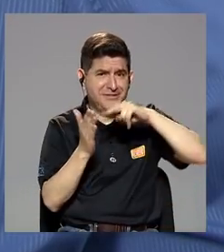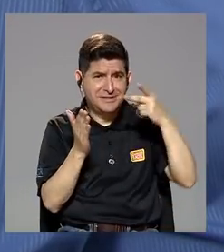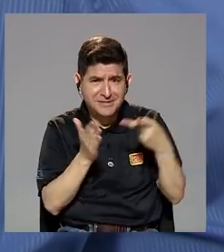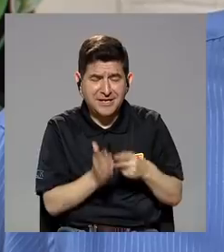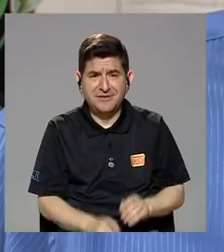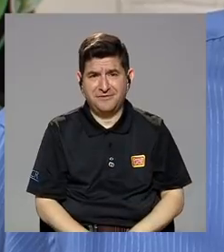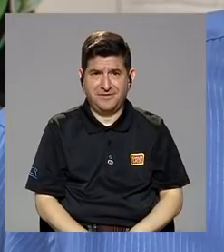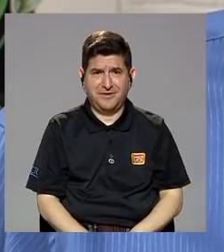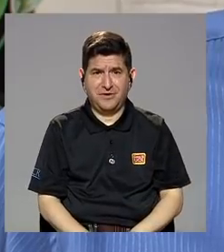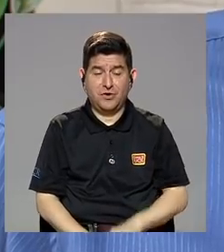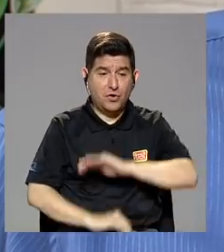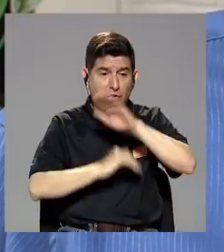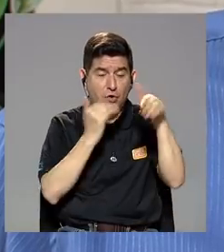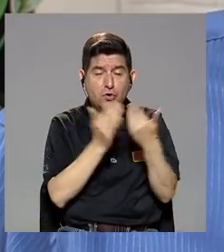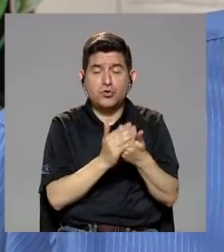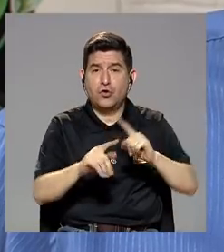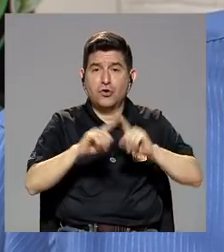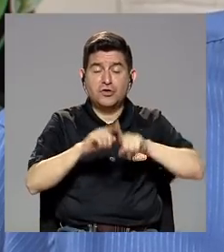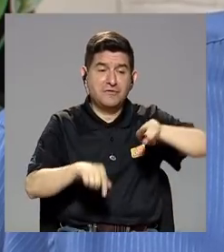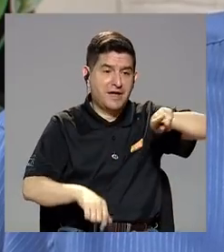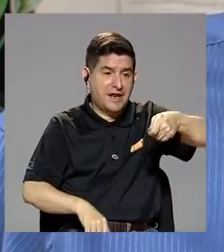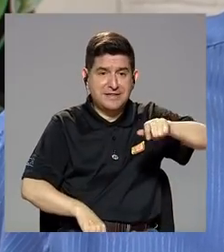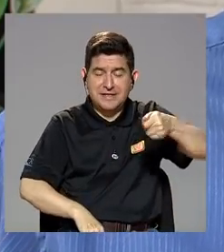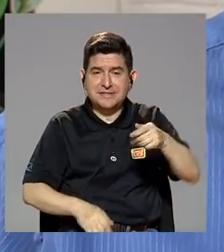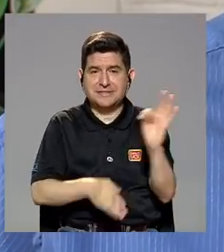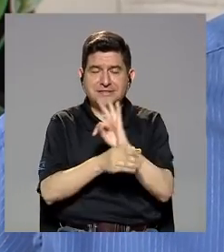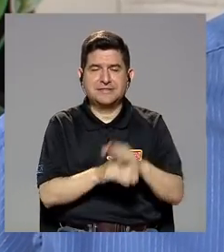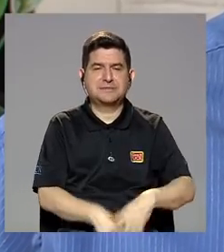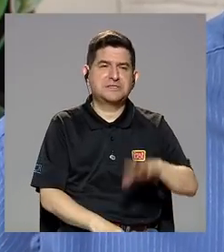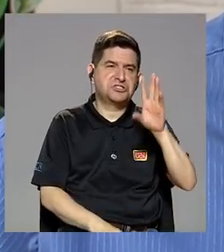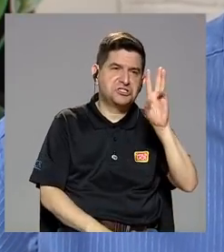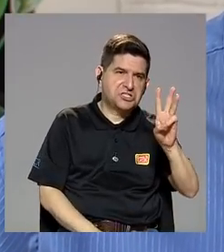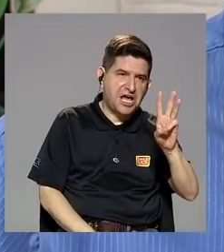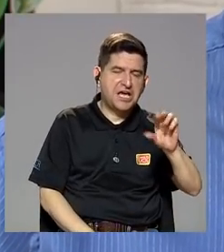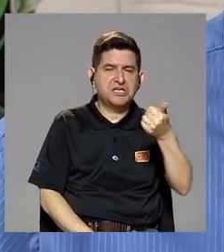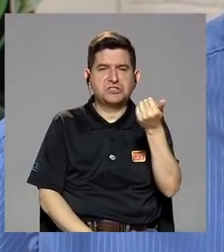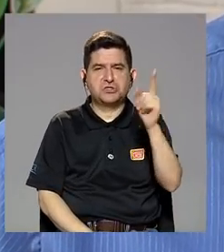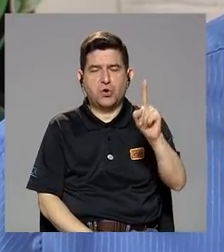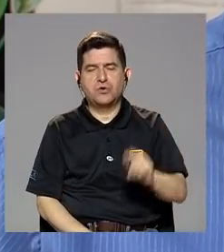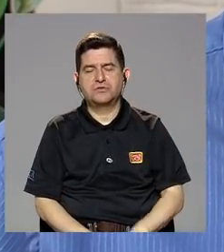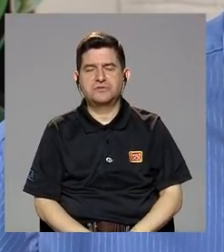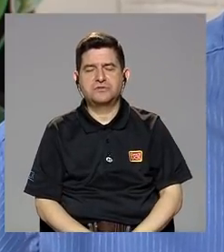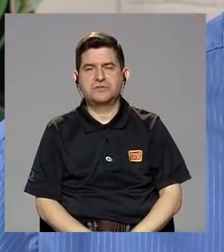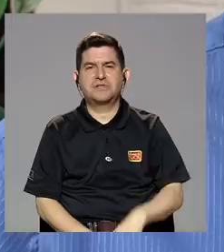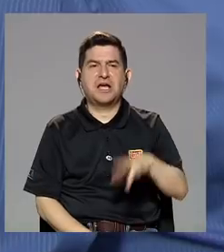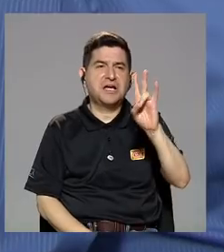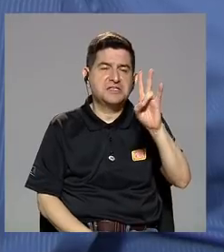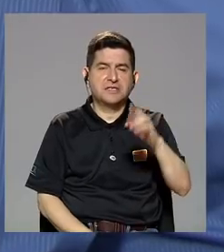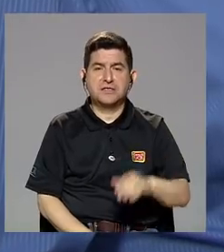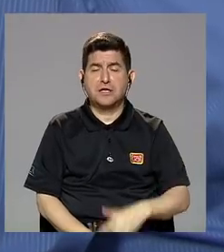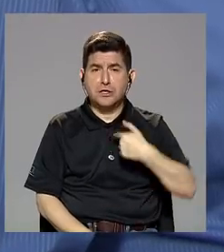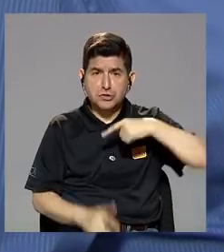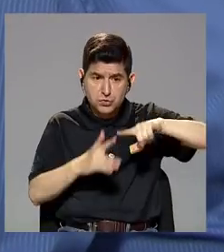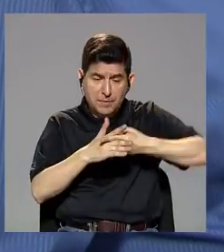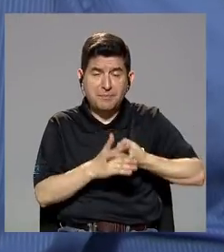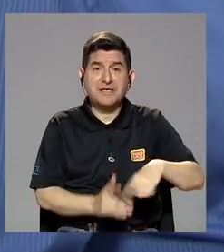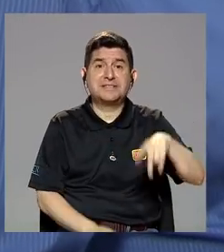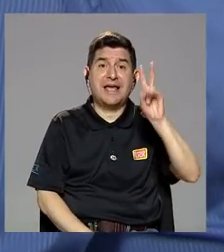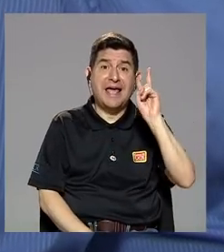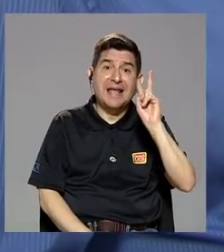pasar por todos canales de televisión de ellos porque pasa por el 6 pasa por el canal